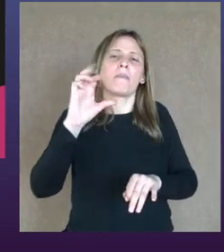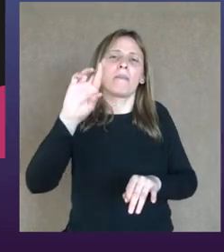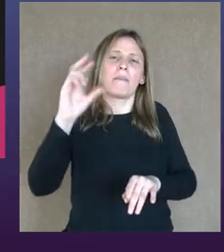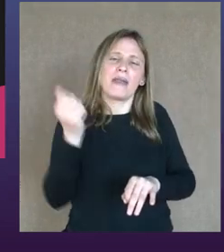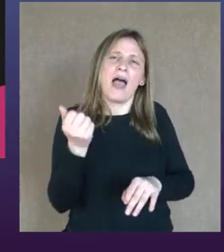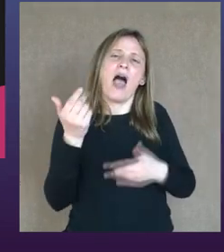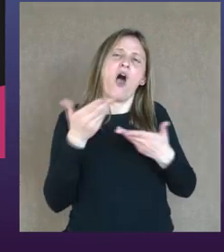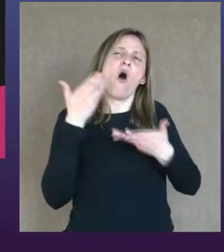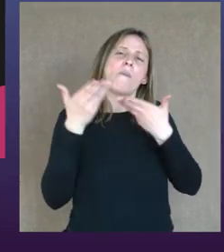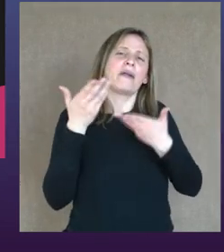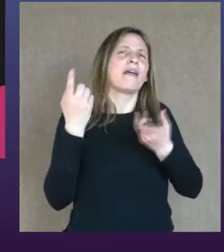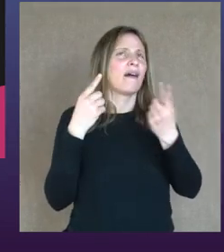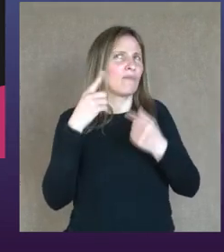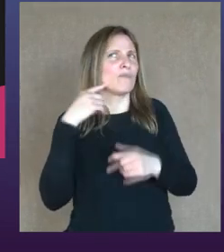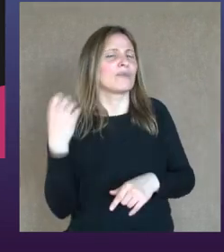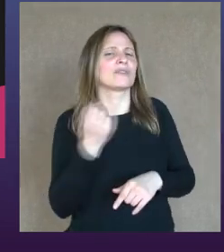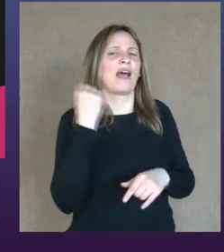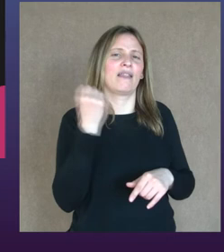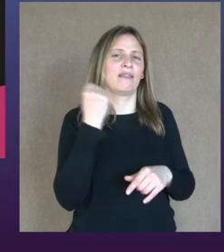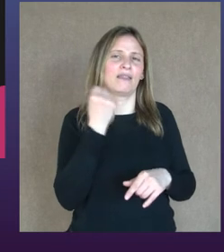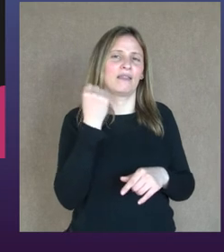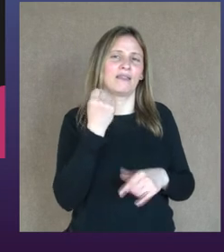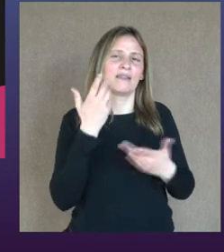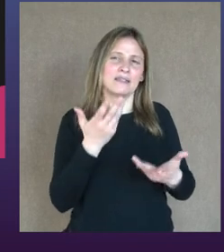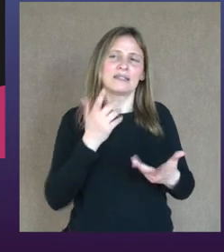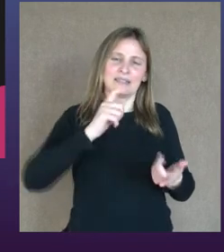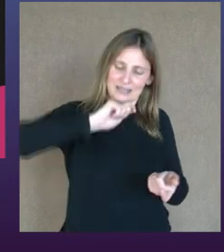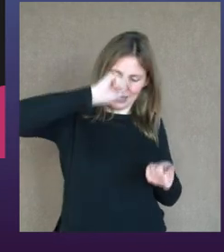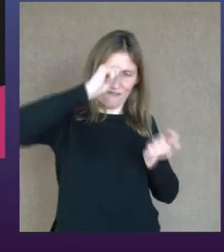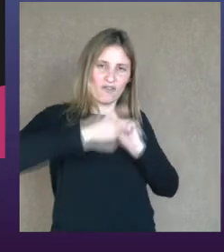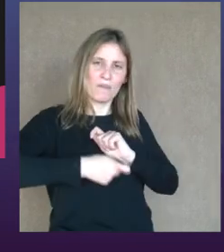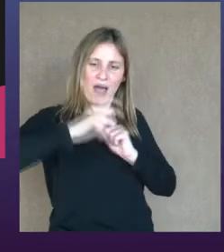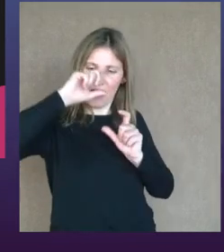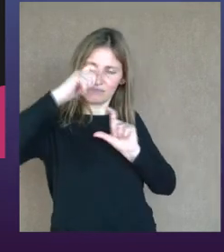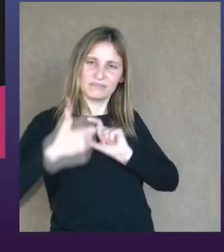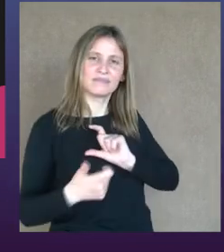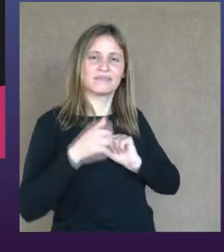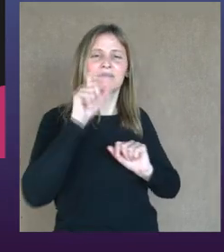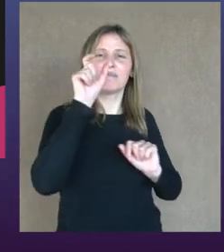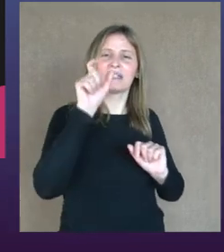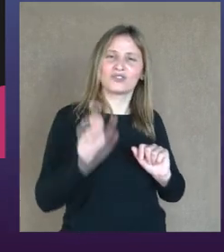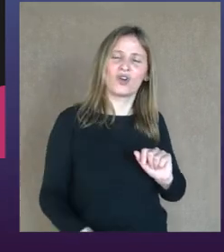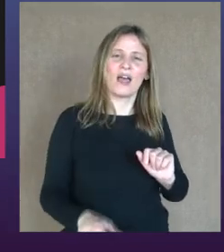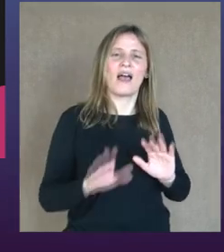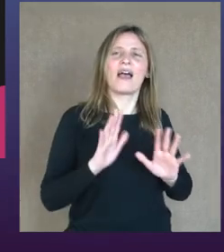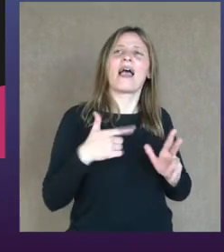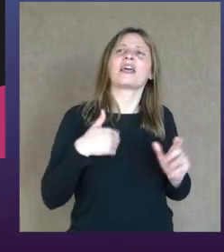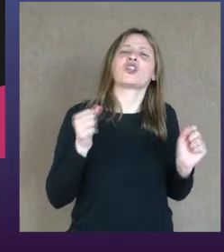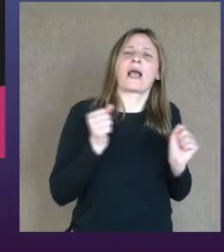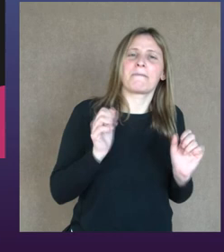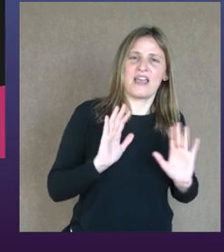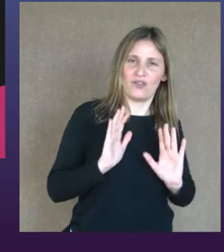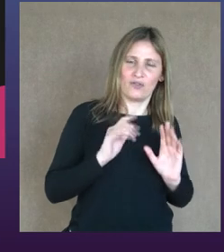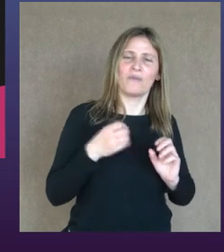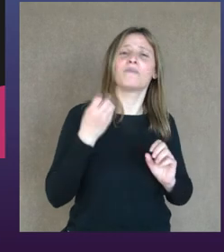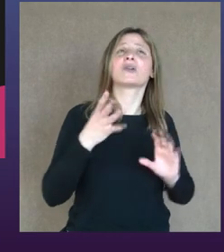tiene algo importante que es transformar a las personas en cuando entran en el mundo, que no le tengan miedo para llegar, porque